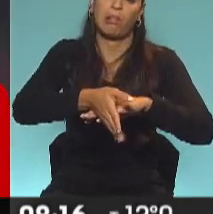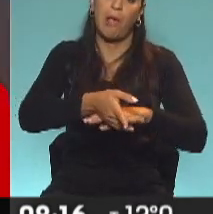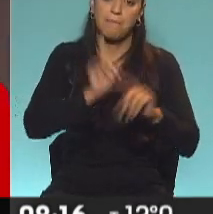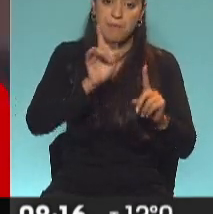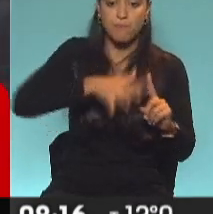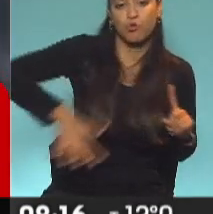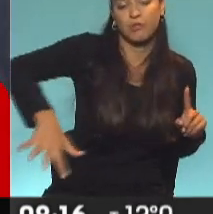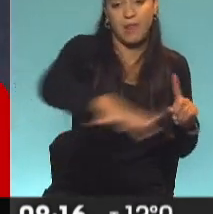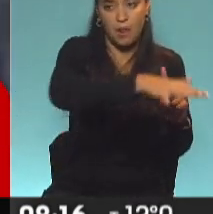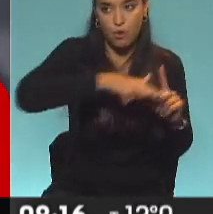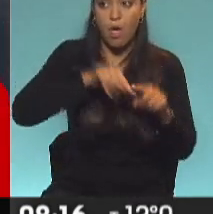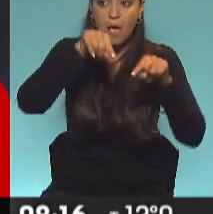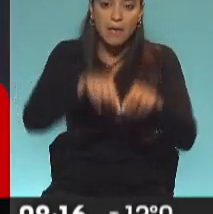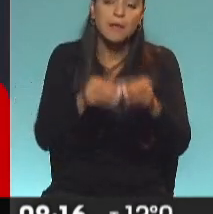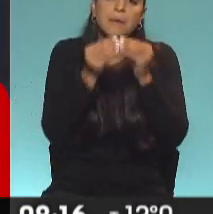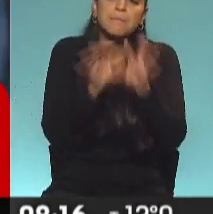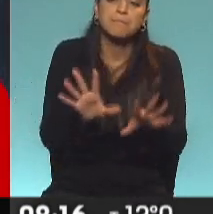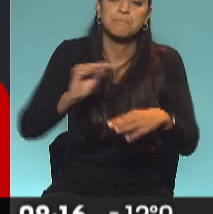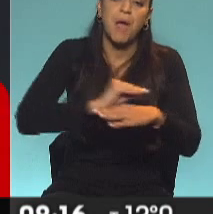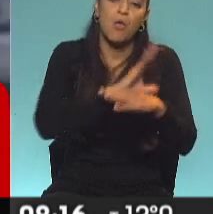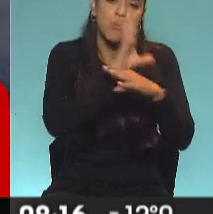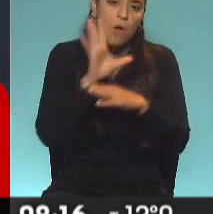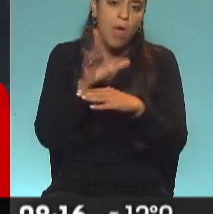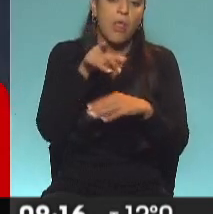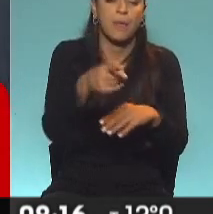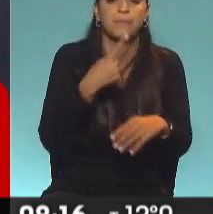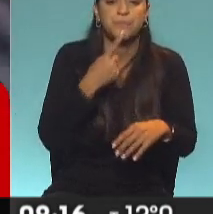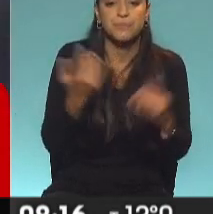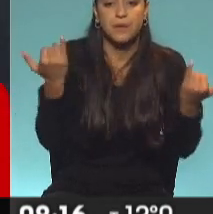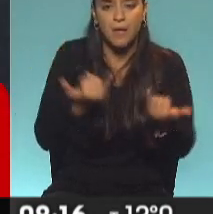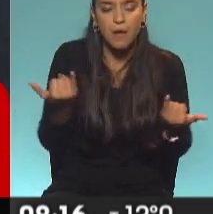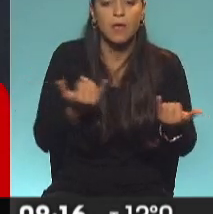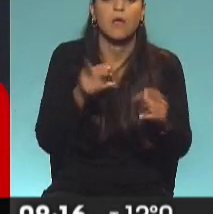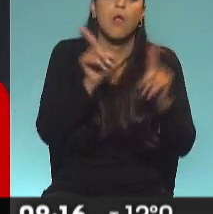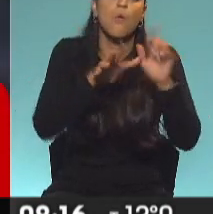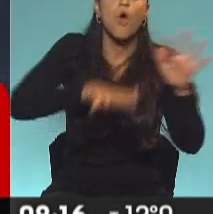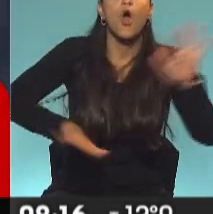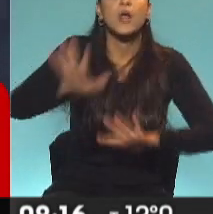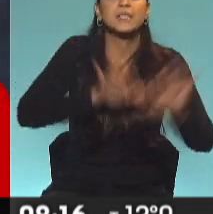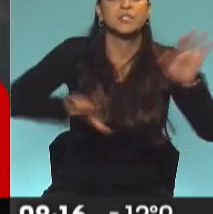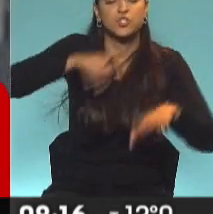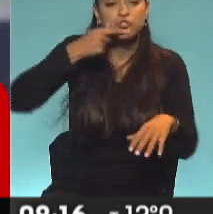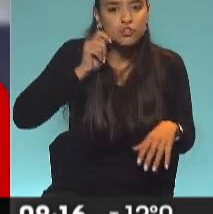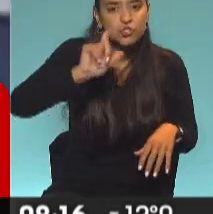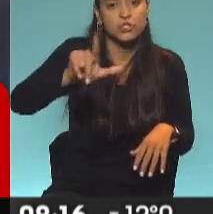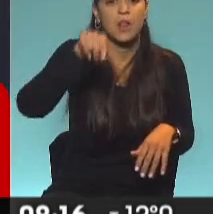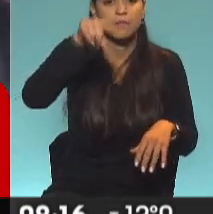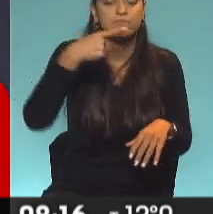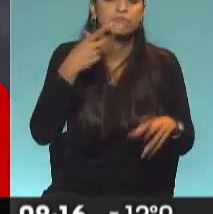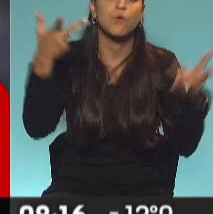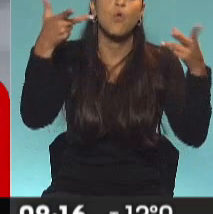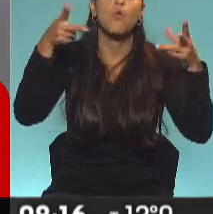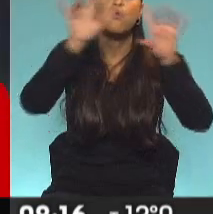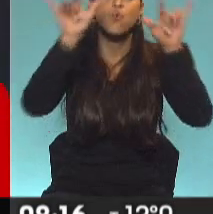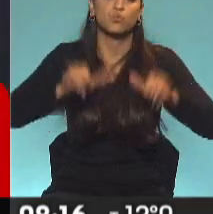al terreno. Comenzó casi de madrugada, se denunciaba por parte de las distintas organizaciones sociales y políticas que están en el lugar el corte de luz en